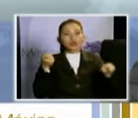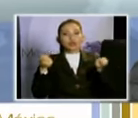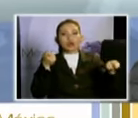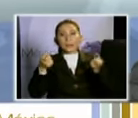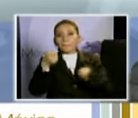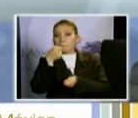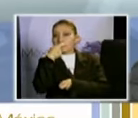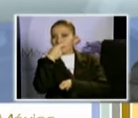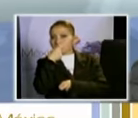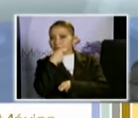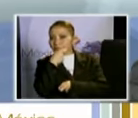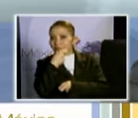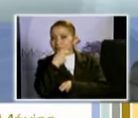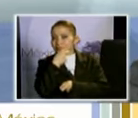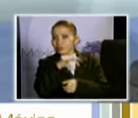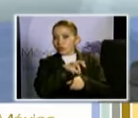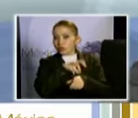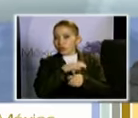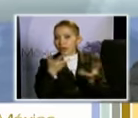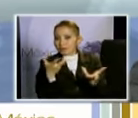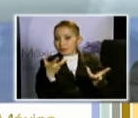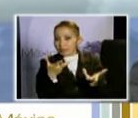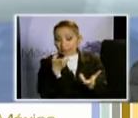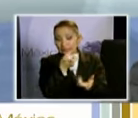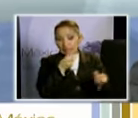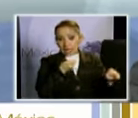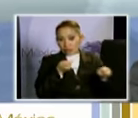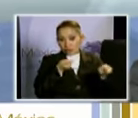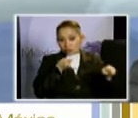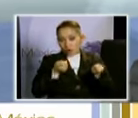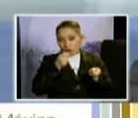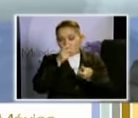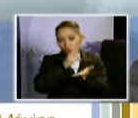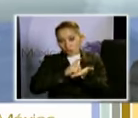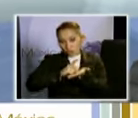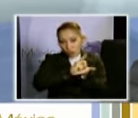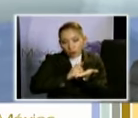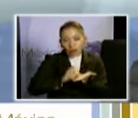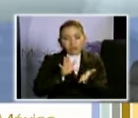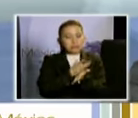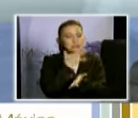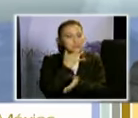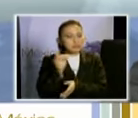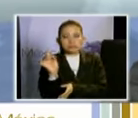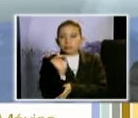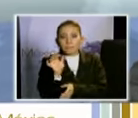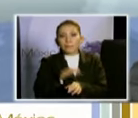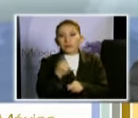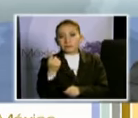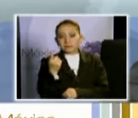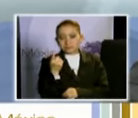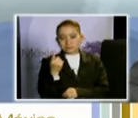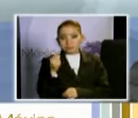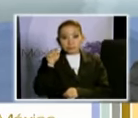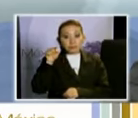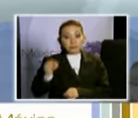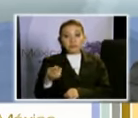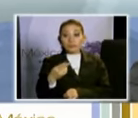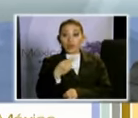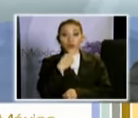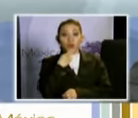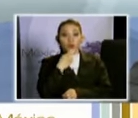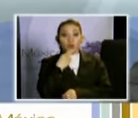medical. Esta es la regulación de las drogas por una simple razón. El